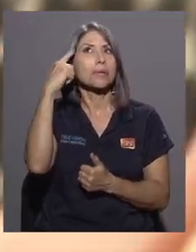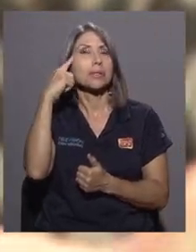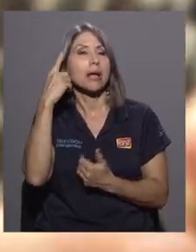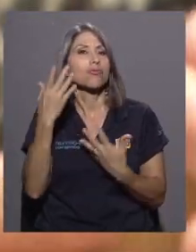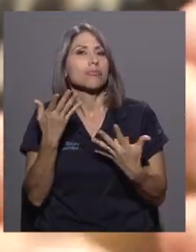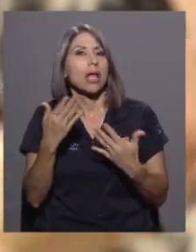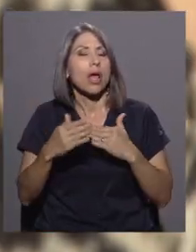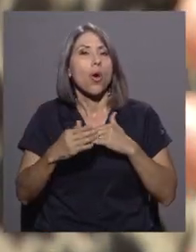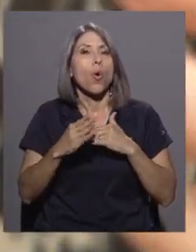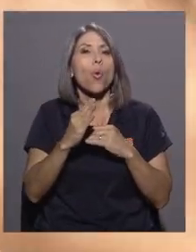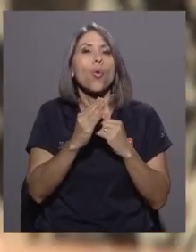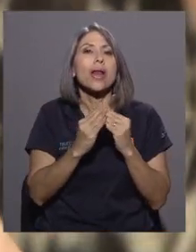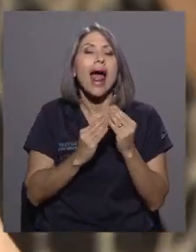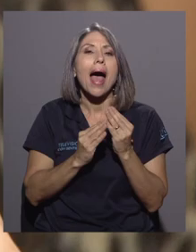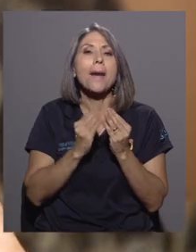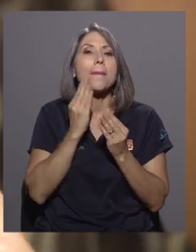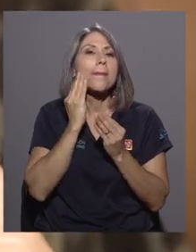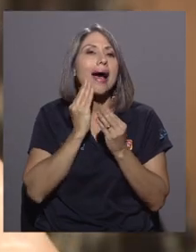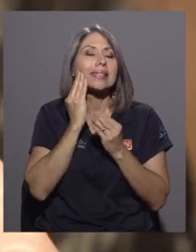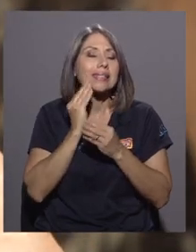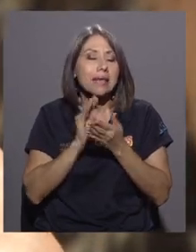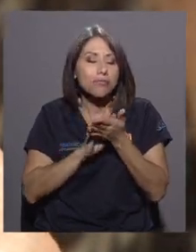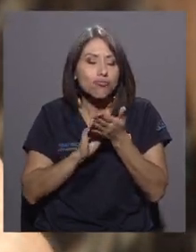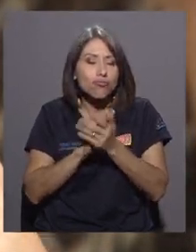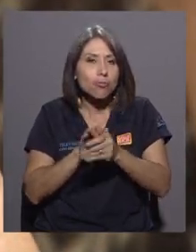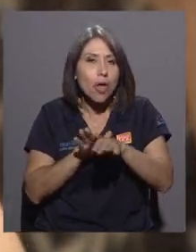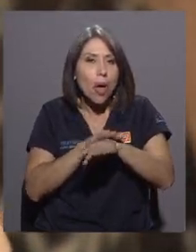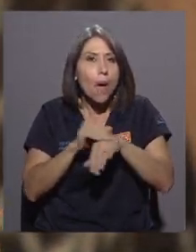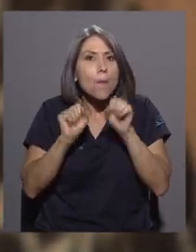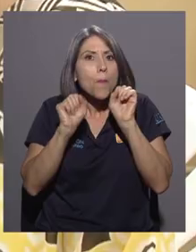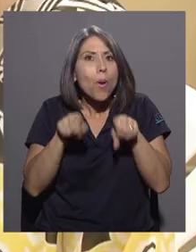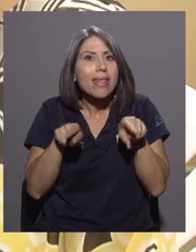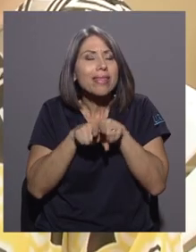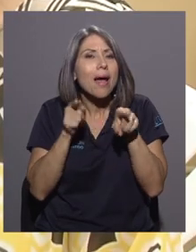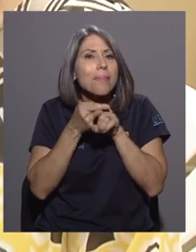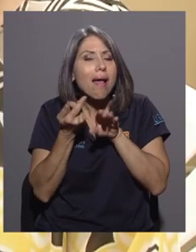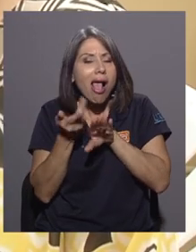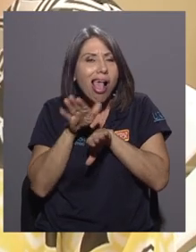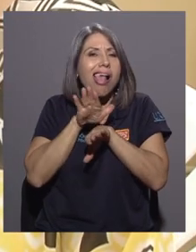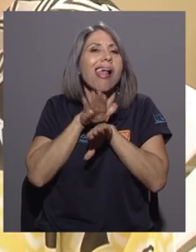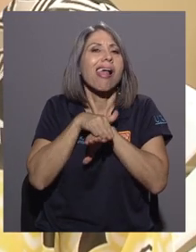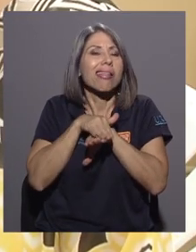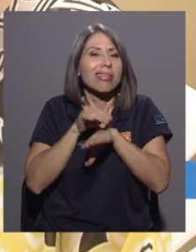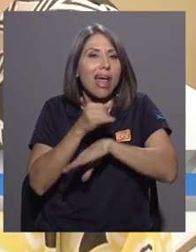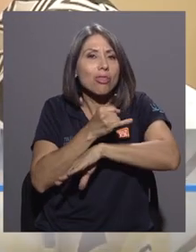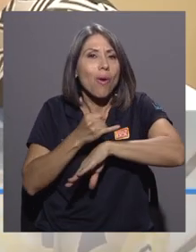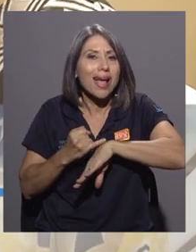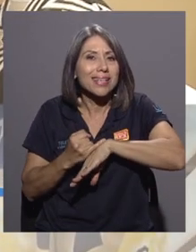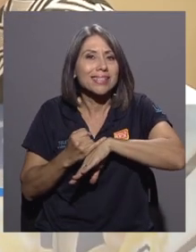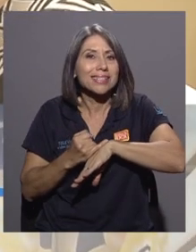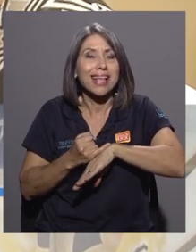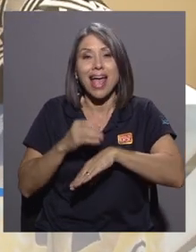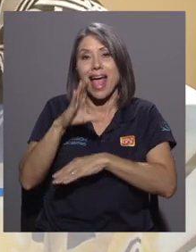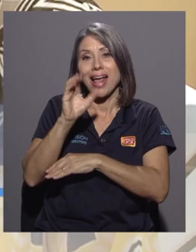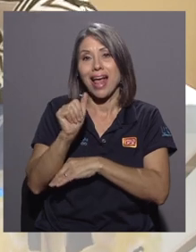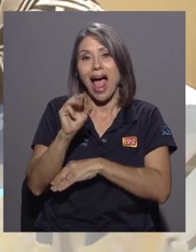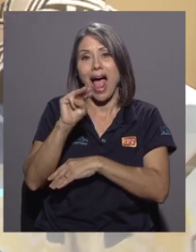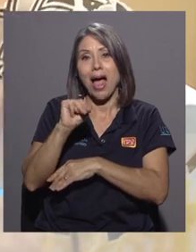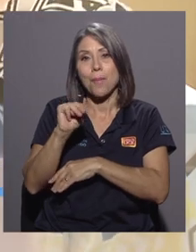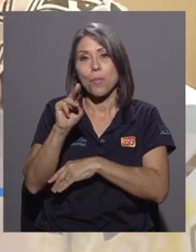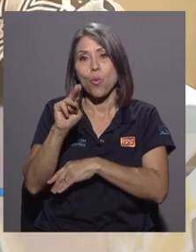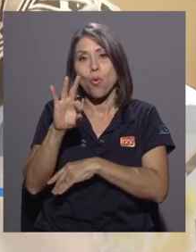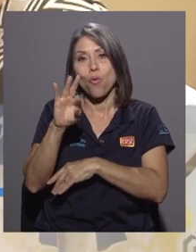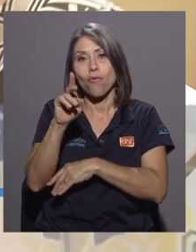que es capaz hasta de cubrir tatuajes. Camouflage es un maquillaje en forma de barra de alta cobertura